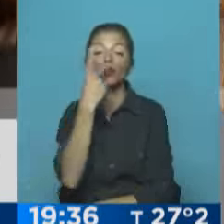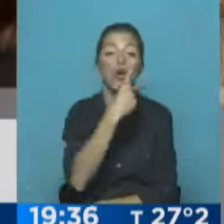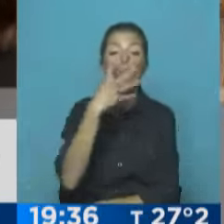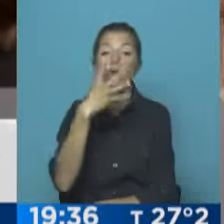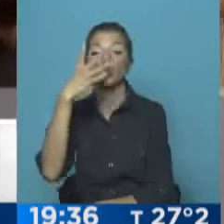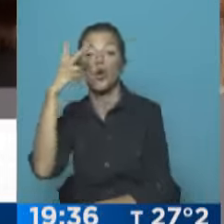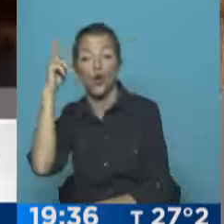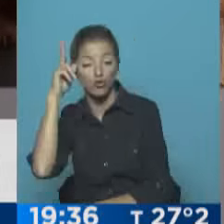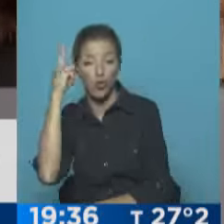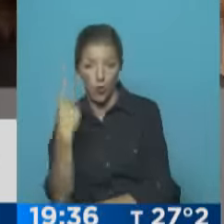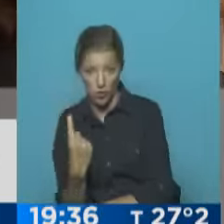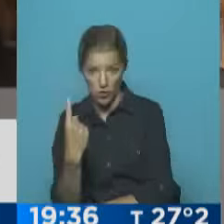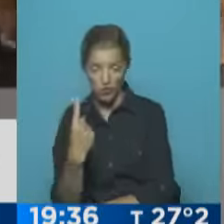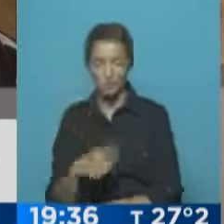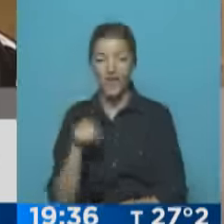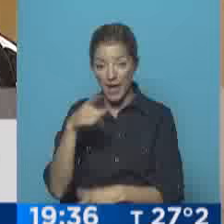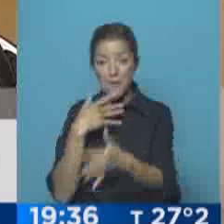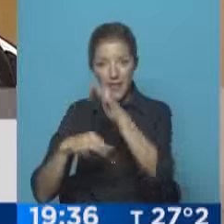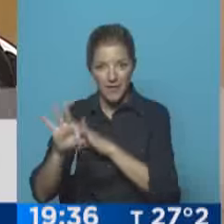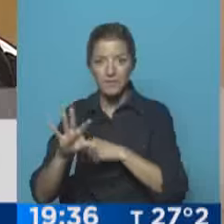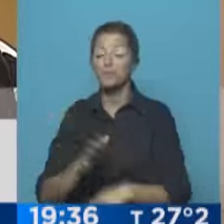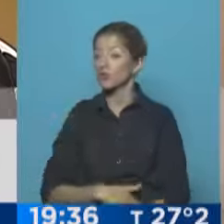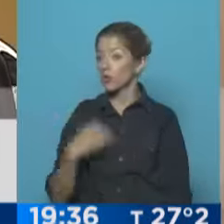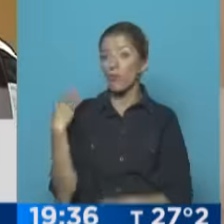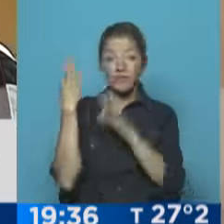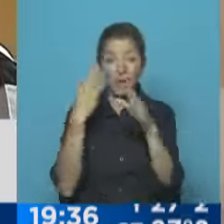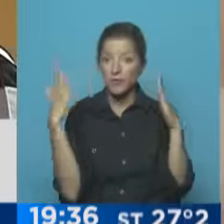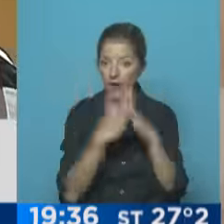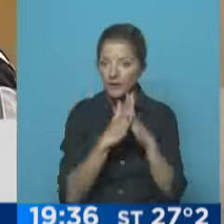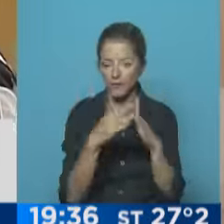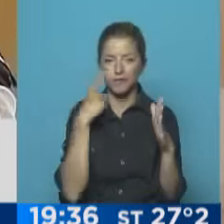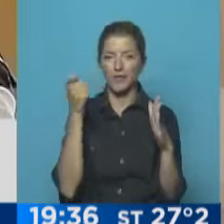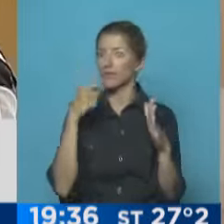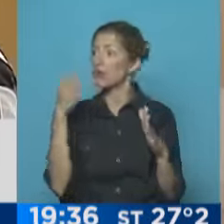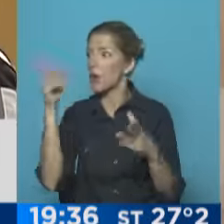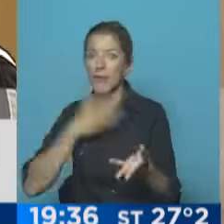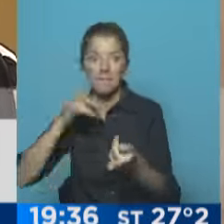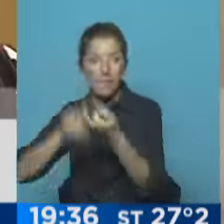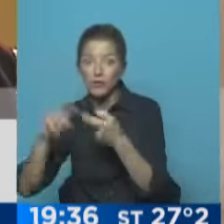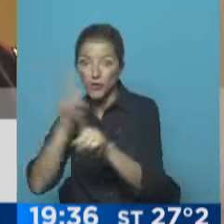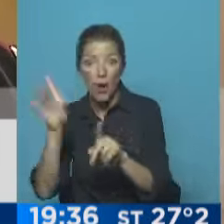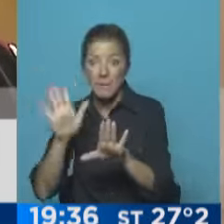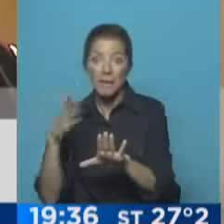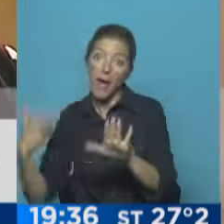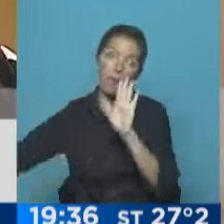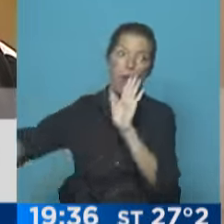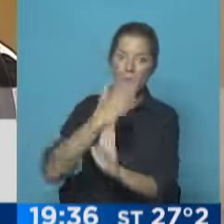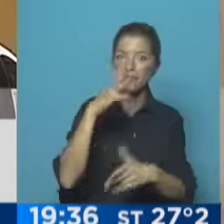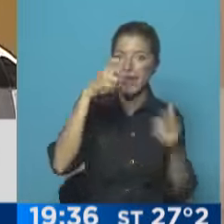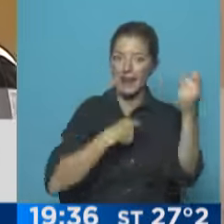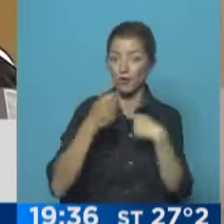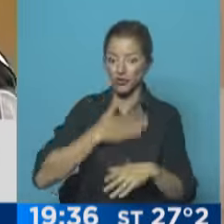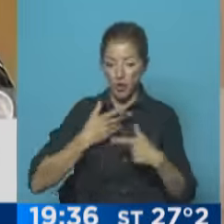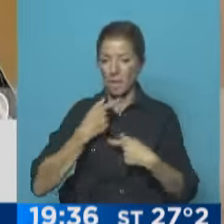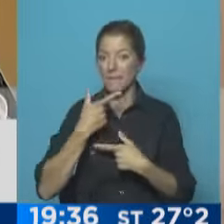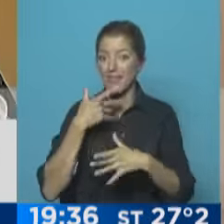Villa Pueyrredón. Bueno, nosotros nos enteramos cuando llegábamos a casa, le digo a mi marido, no guardes el auto, que vendimos la grande, vamos para el negocio. Y nos